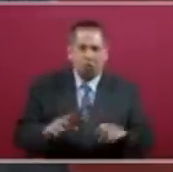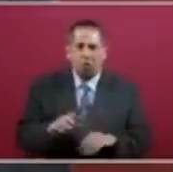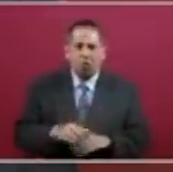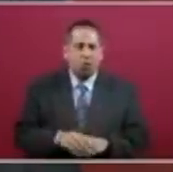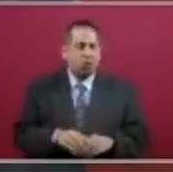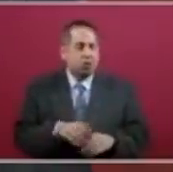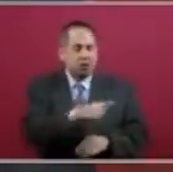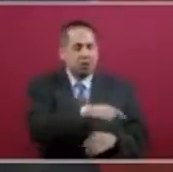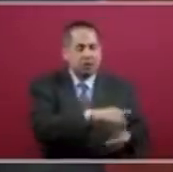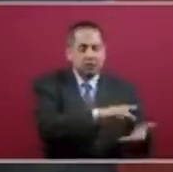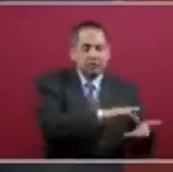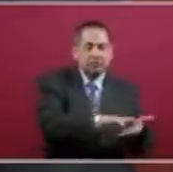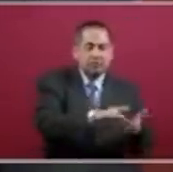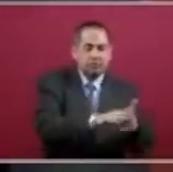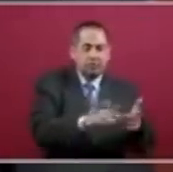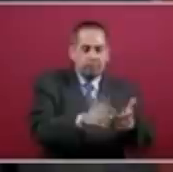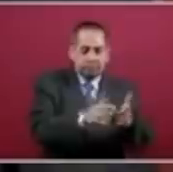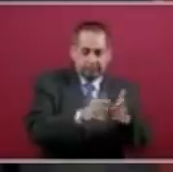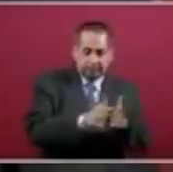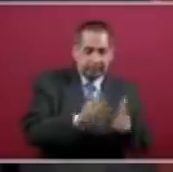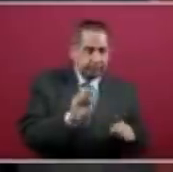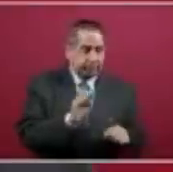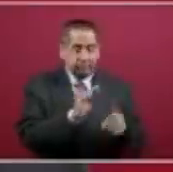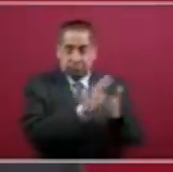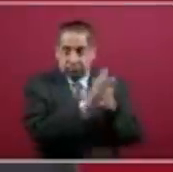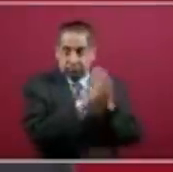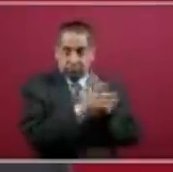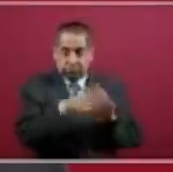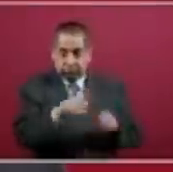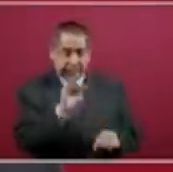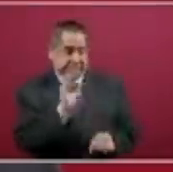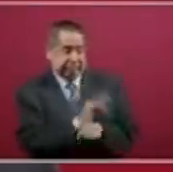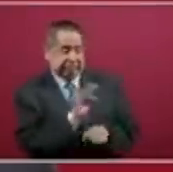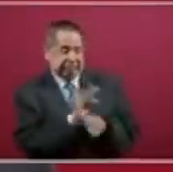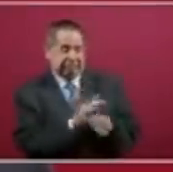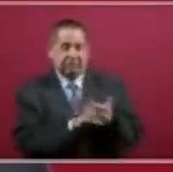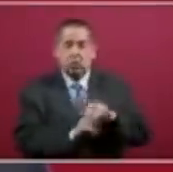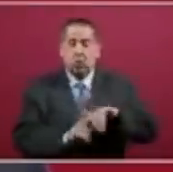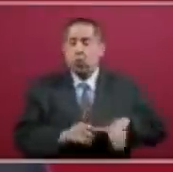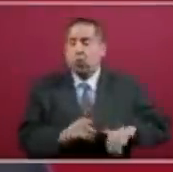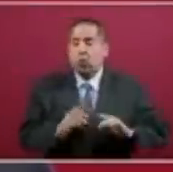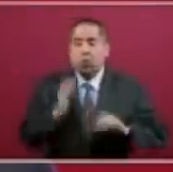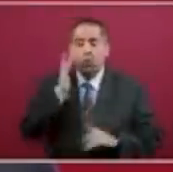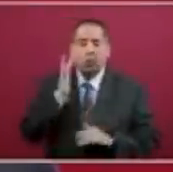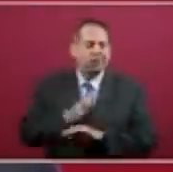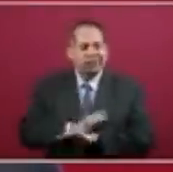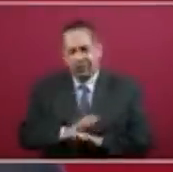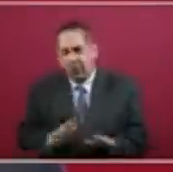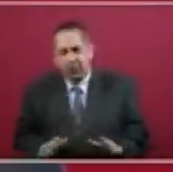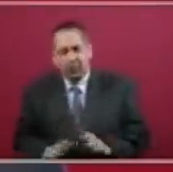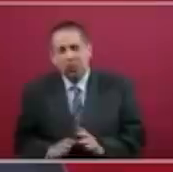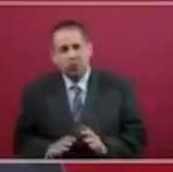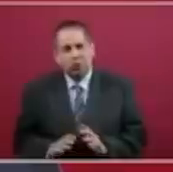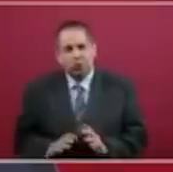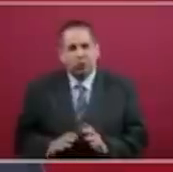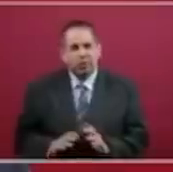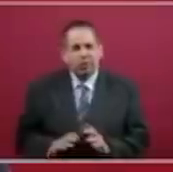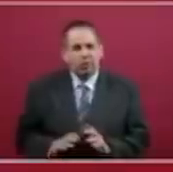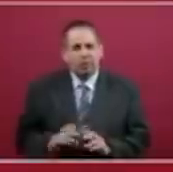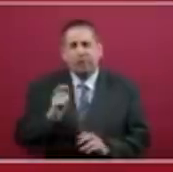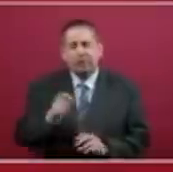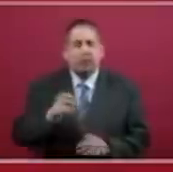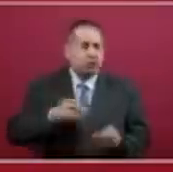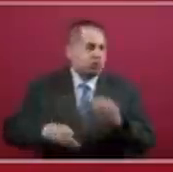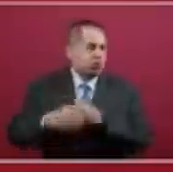apoyo a grupos que se dedican a la delincuencia. Y podemos todos